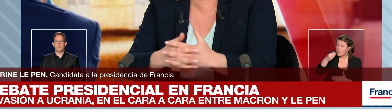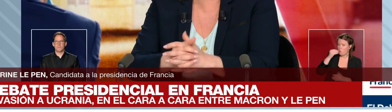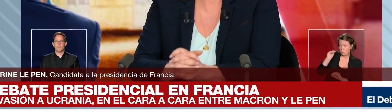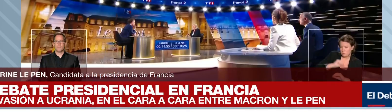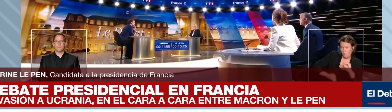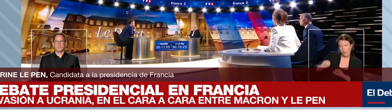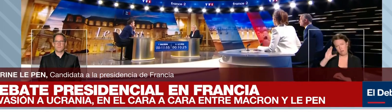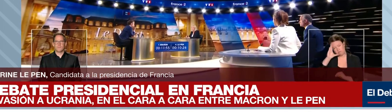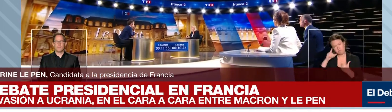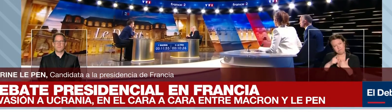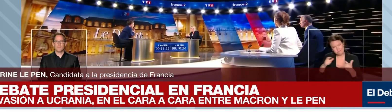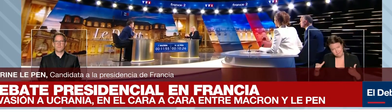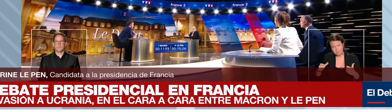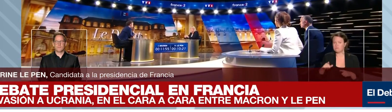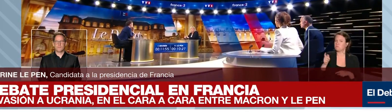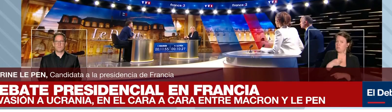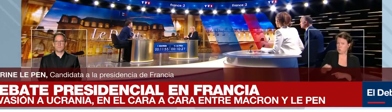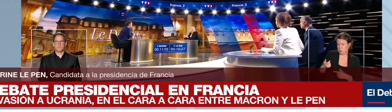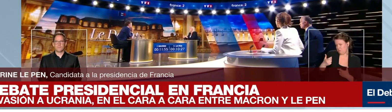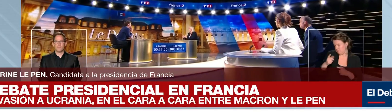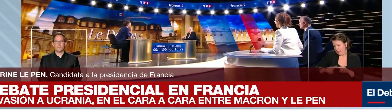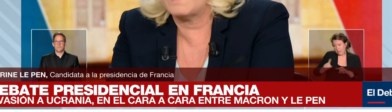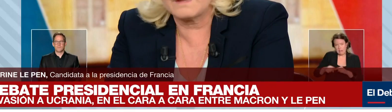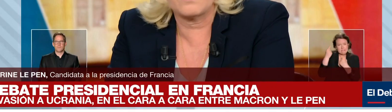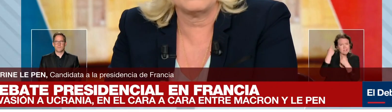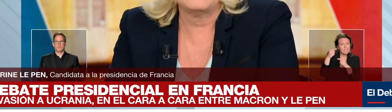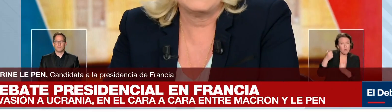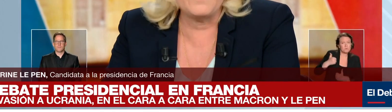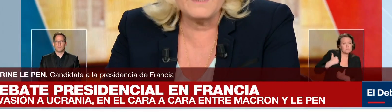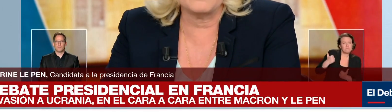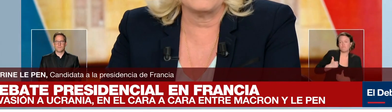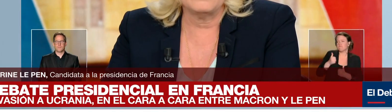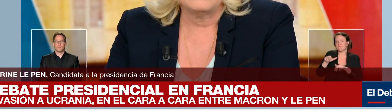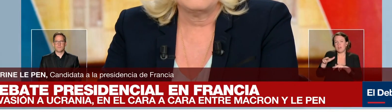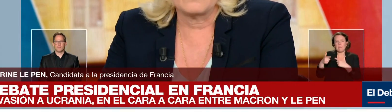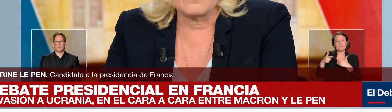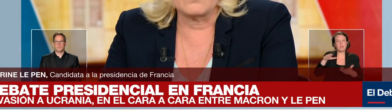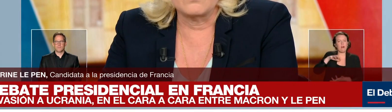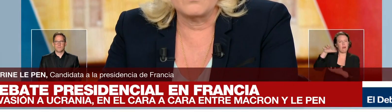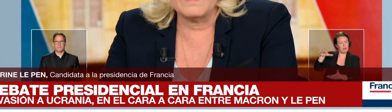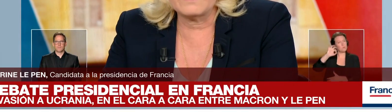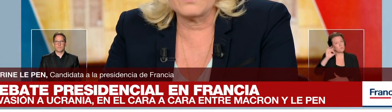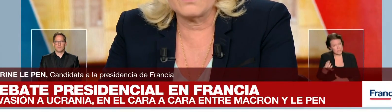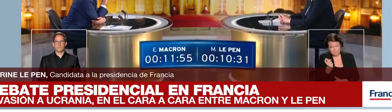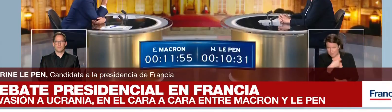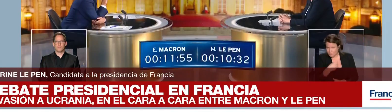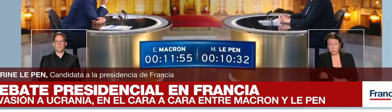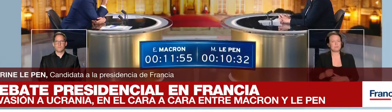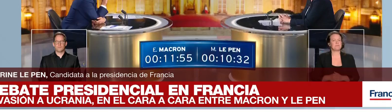supuesto. Ayuda financiera a Ucrania, claro que sí. Ayuda en material de defensa, claro que sí, por